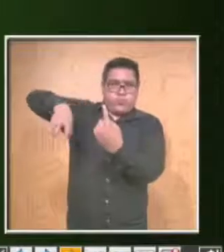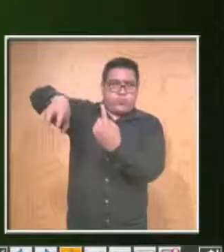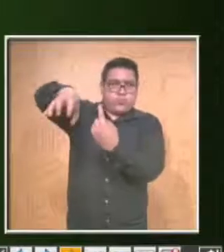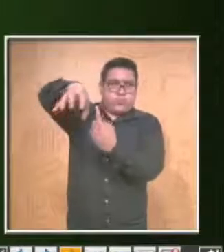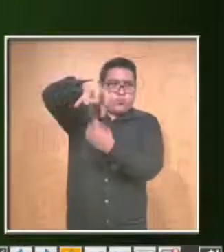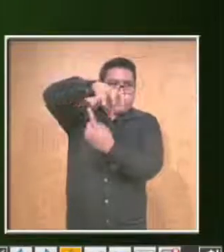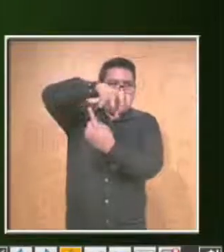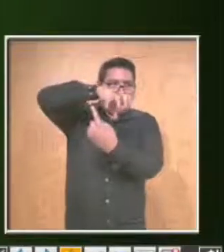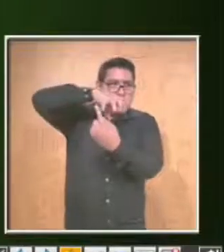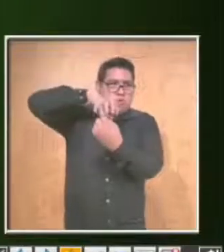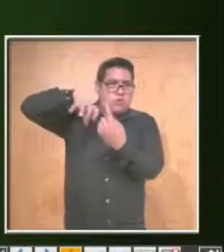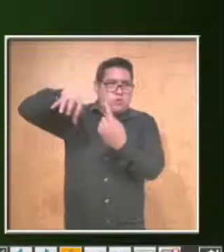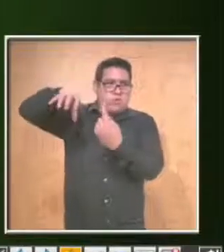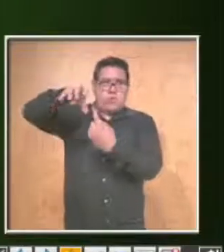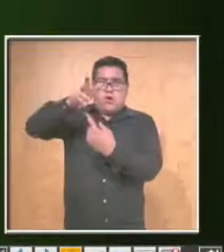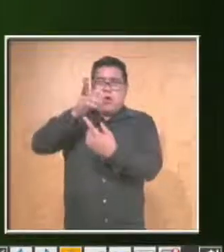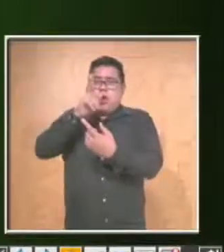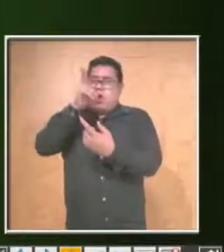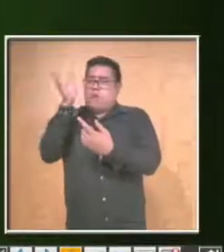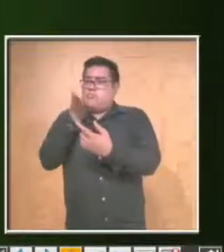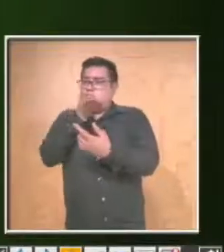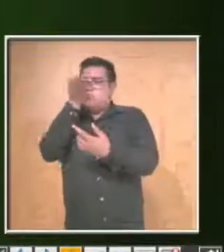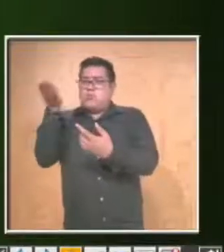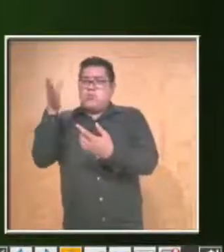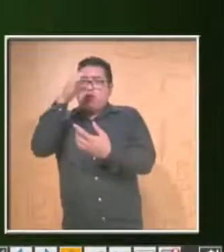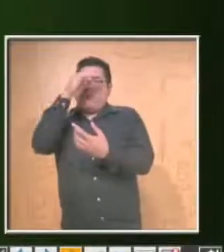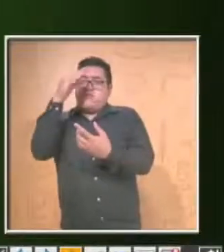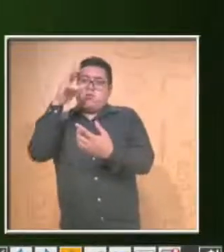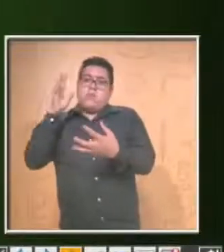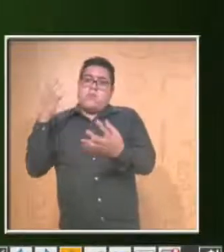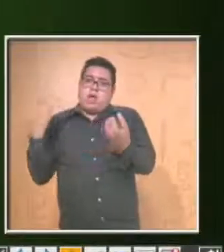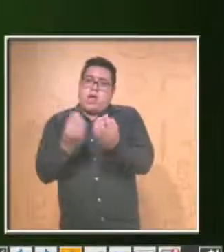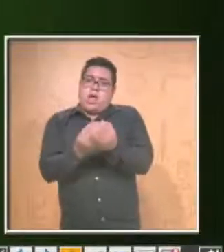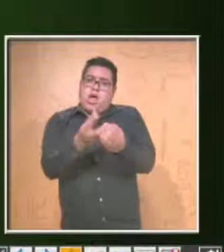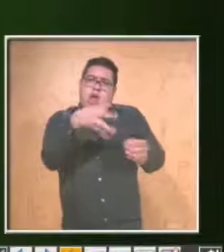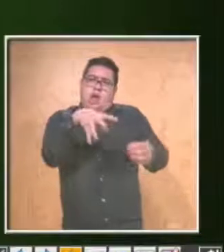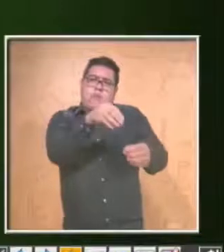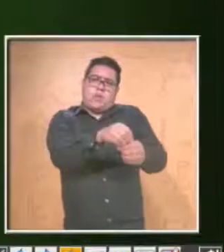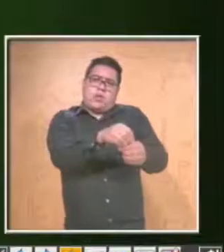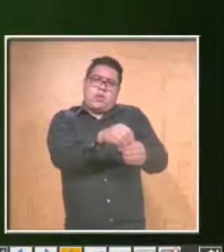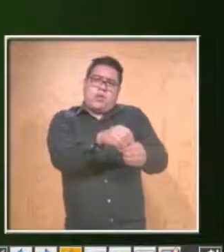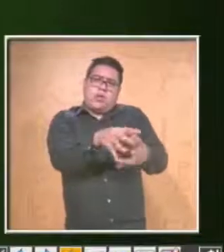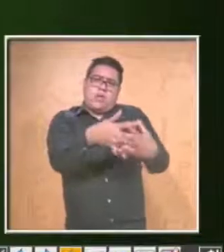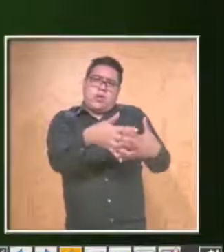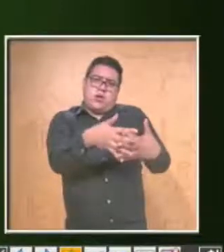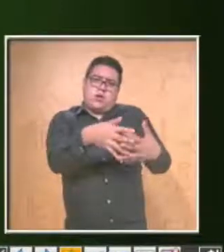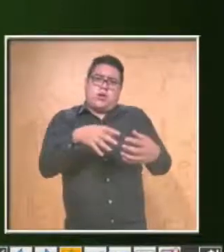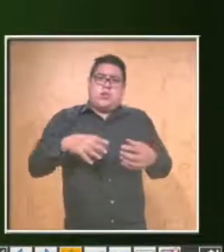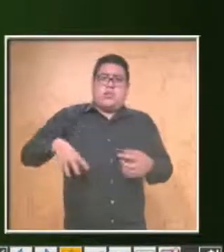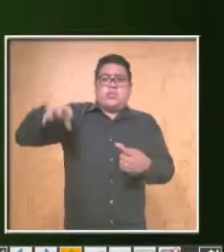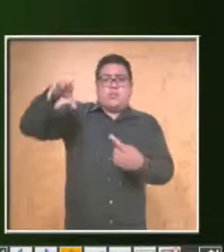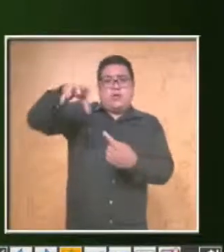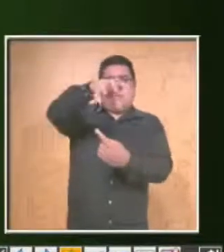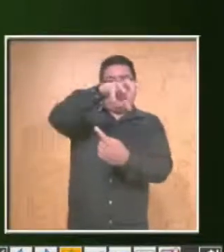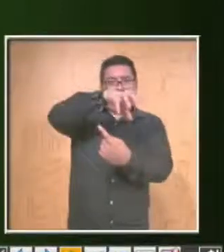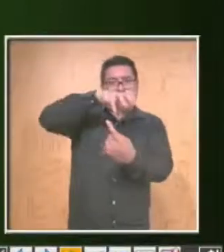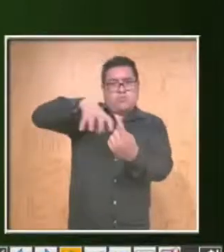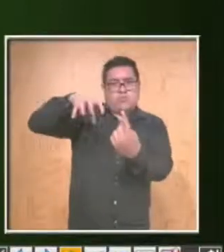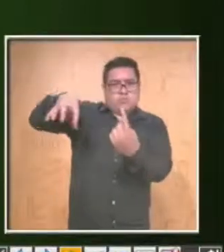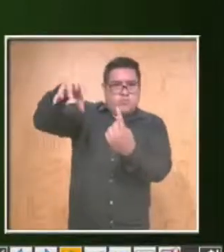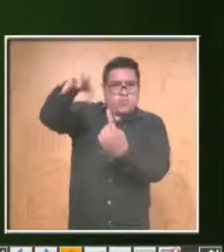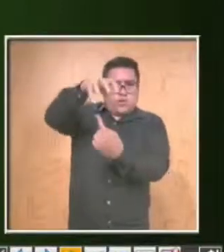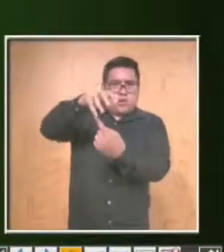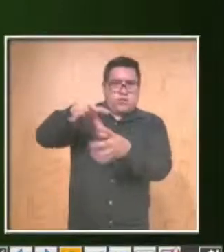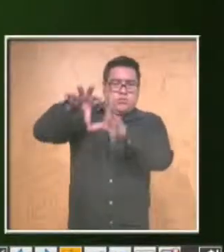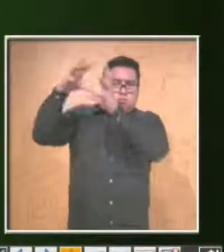complementar estas teorías científicas de la época con la mecánica de los cuerpos celestes, las leyes de movimiento